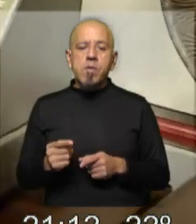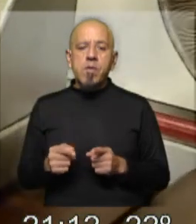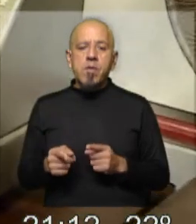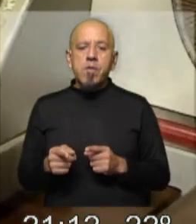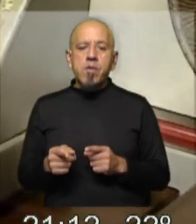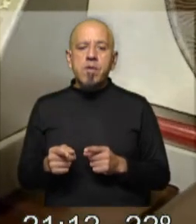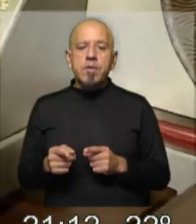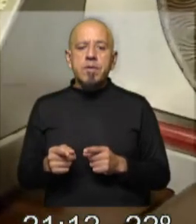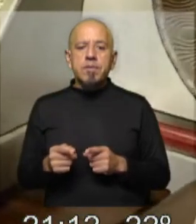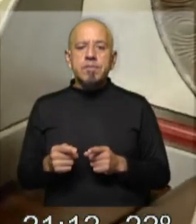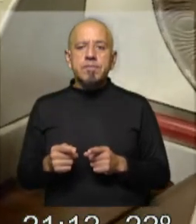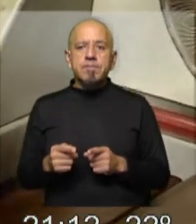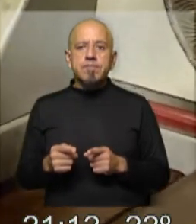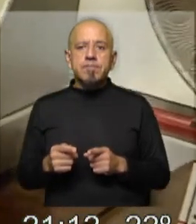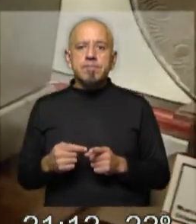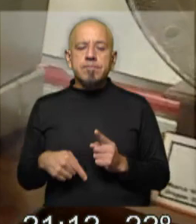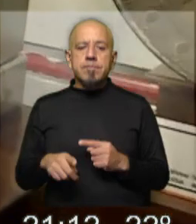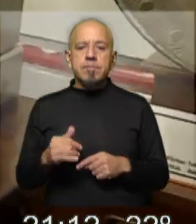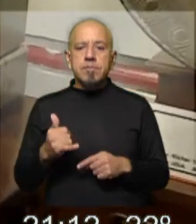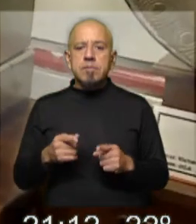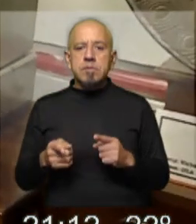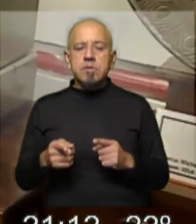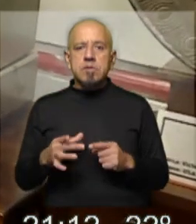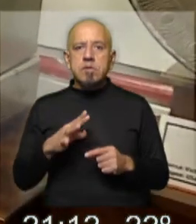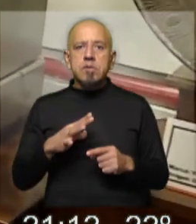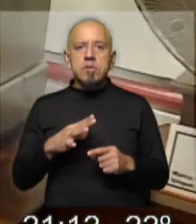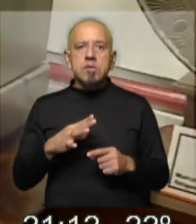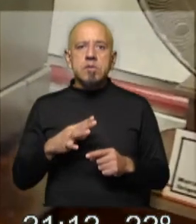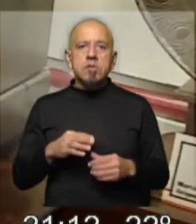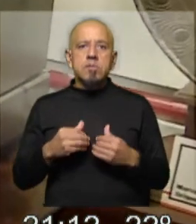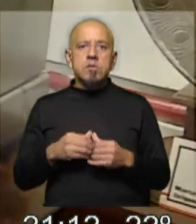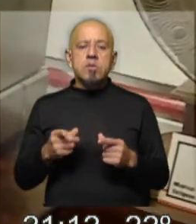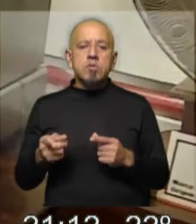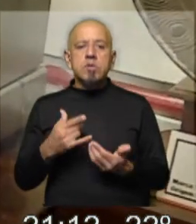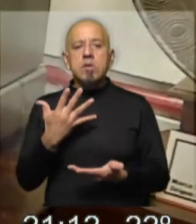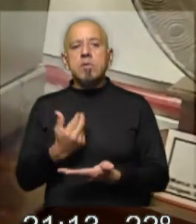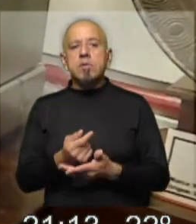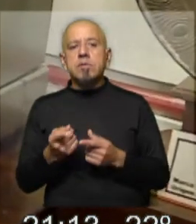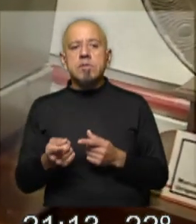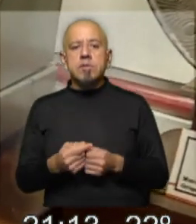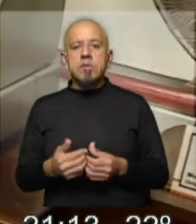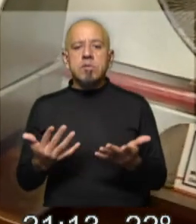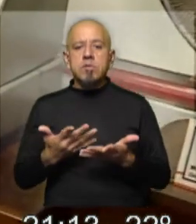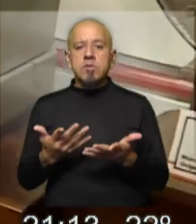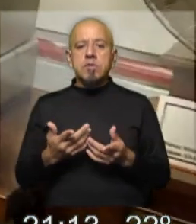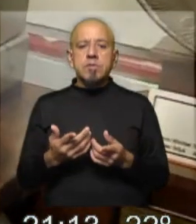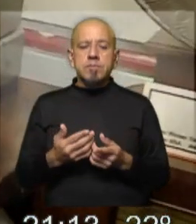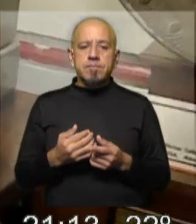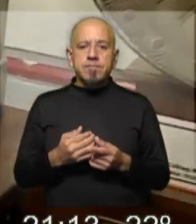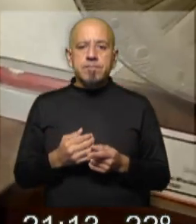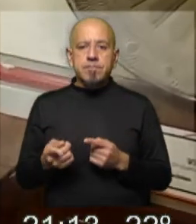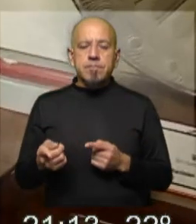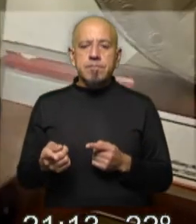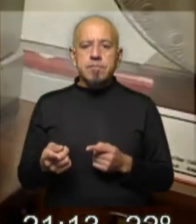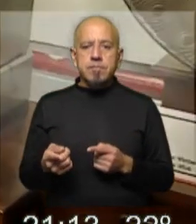Y el estudio de grabación que teníamos otro, que ahí es donde se empezó a grabar, y el que vamos a ver también es